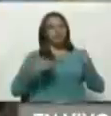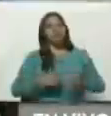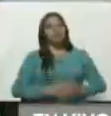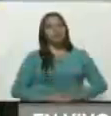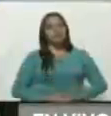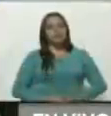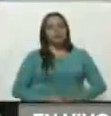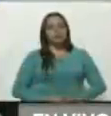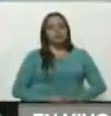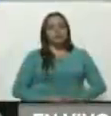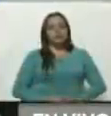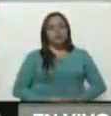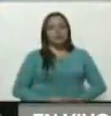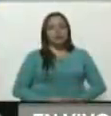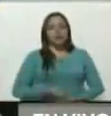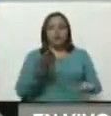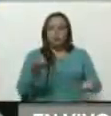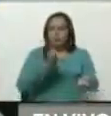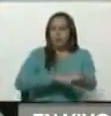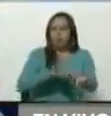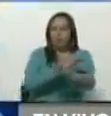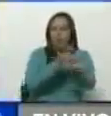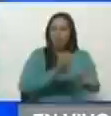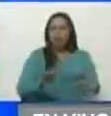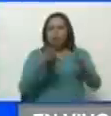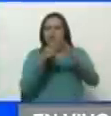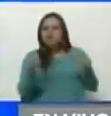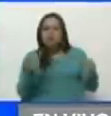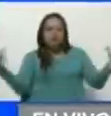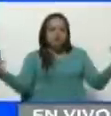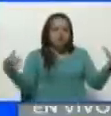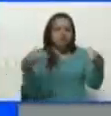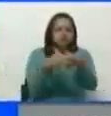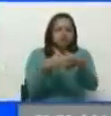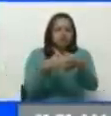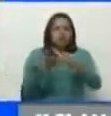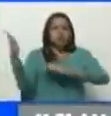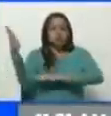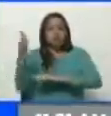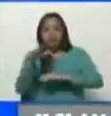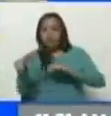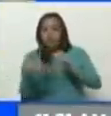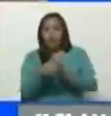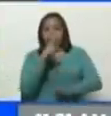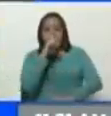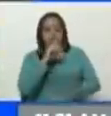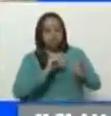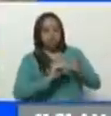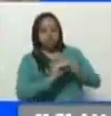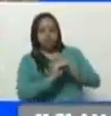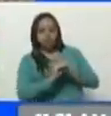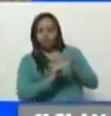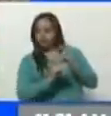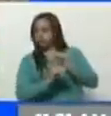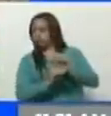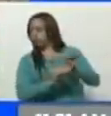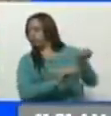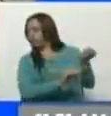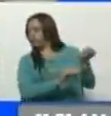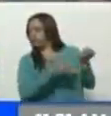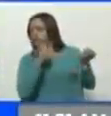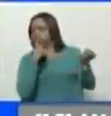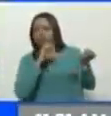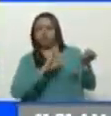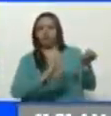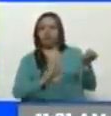más canallesca es la forma en que toda una organización guarda silencio sobre ellos